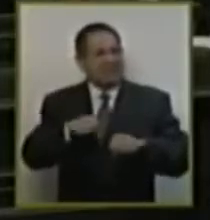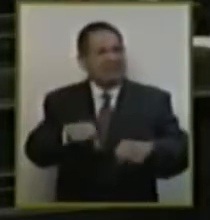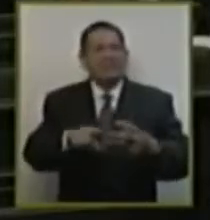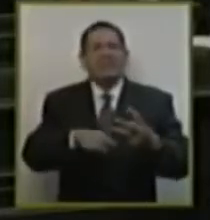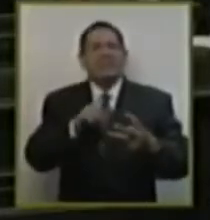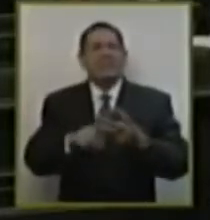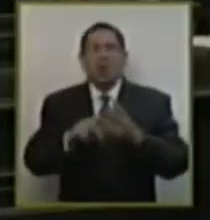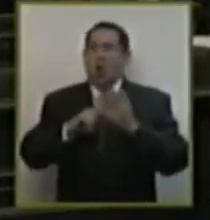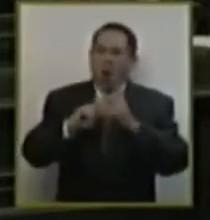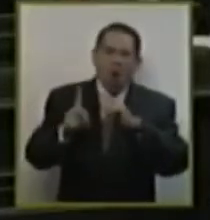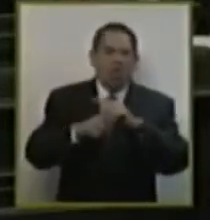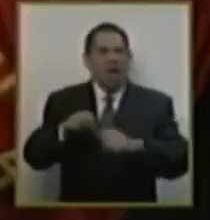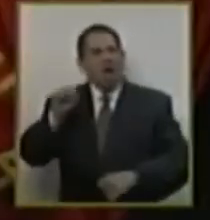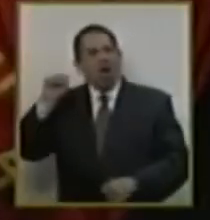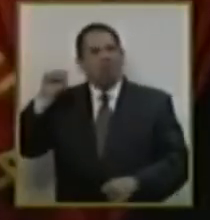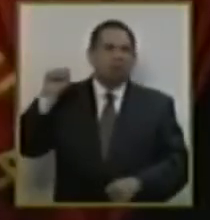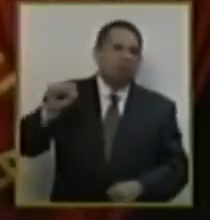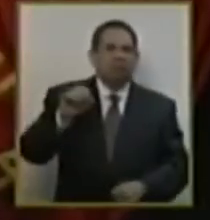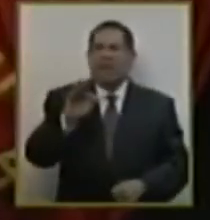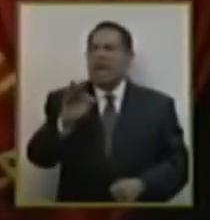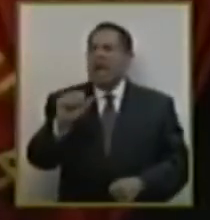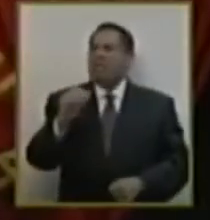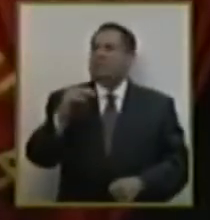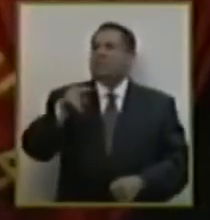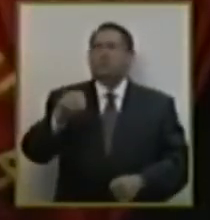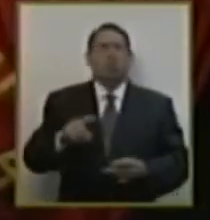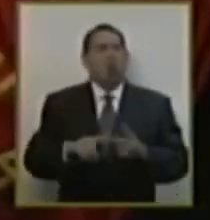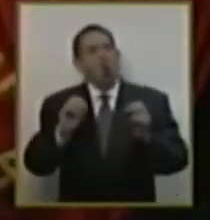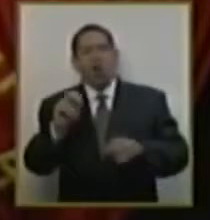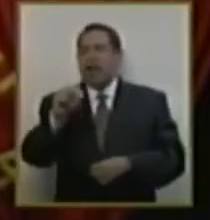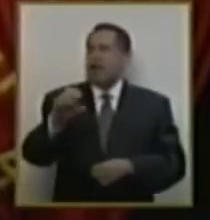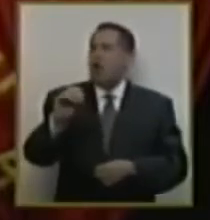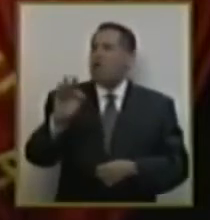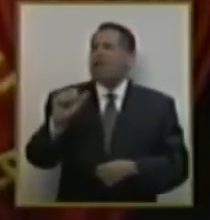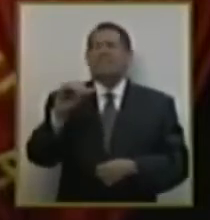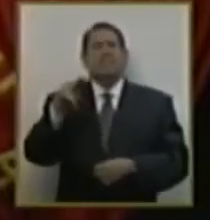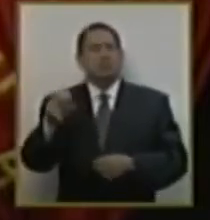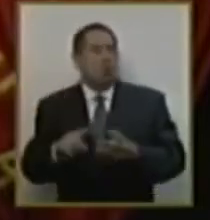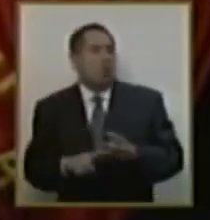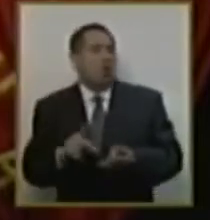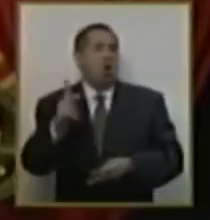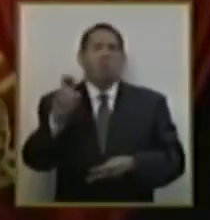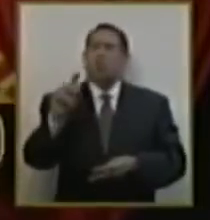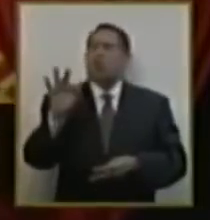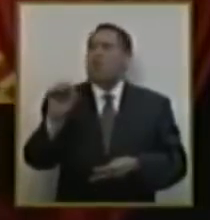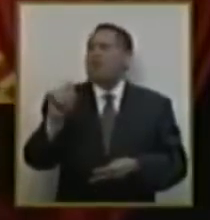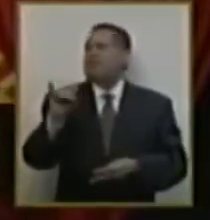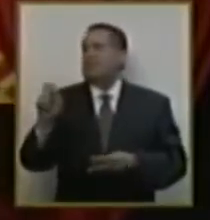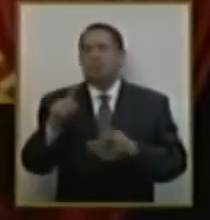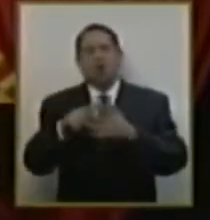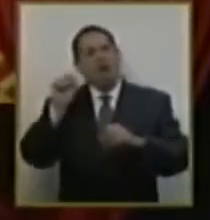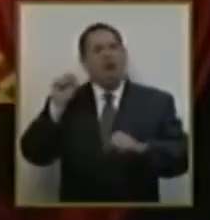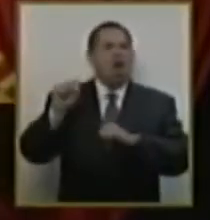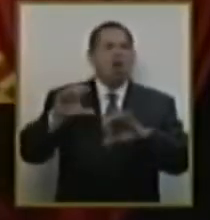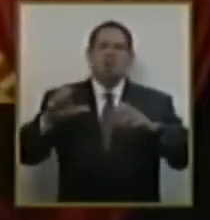del fascismo. Hay quienes llaman neofascismo, protofascismo o ultraderecha a